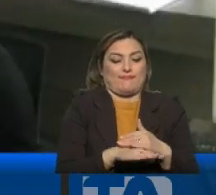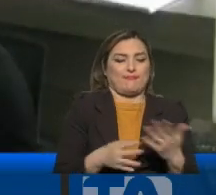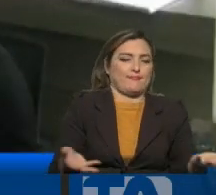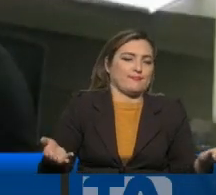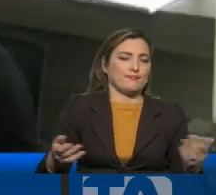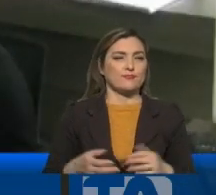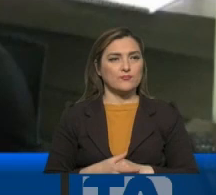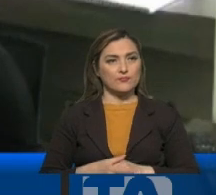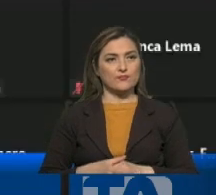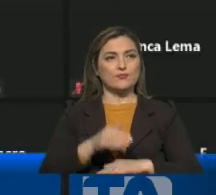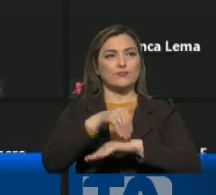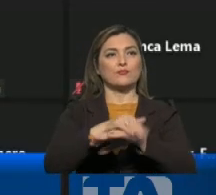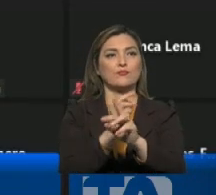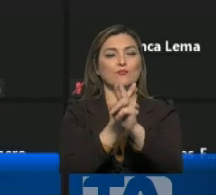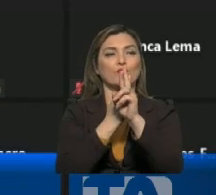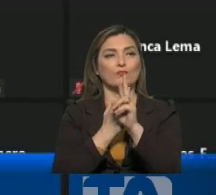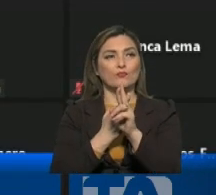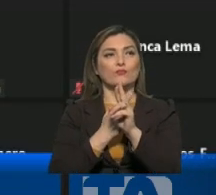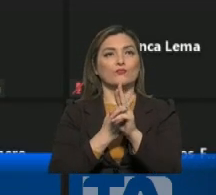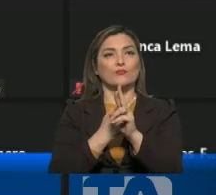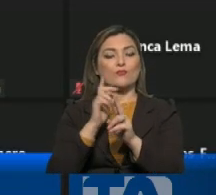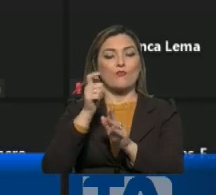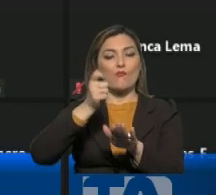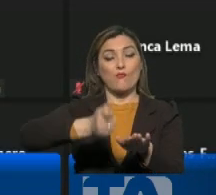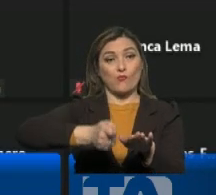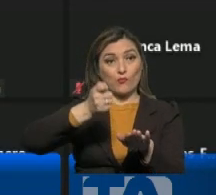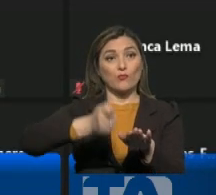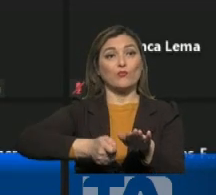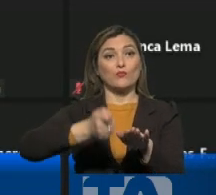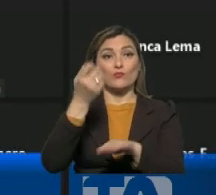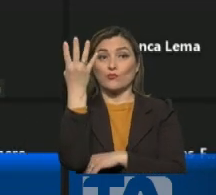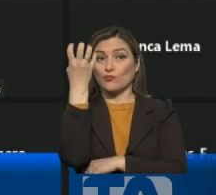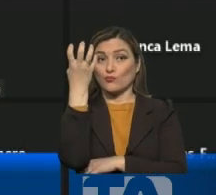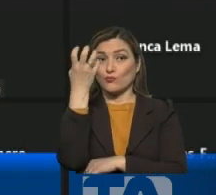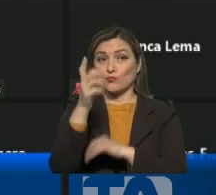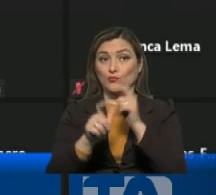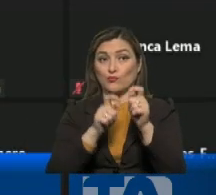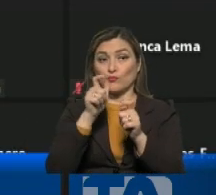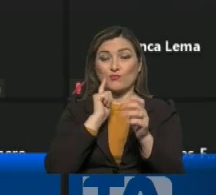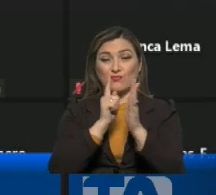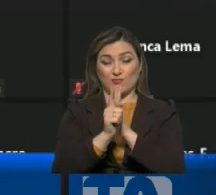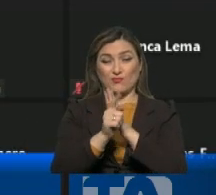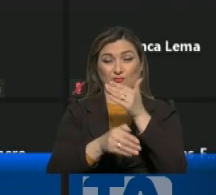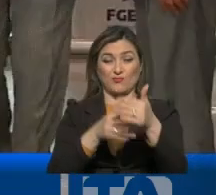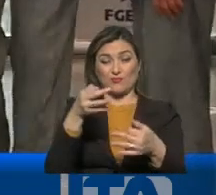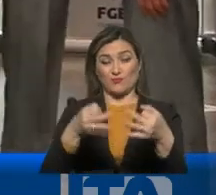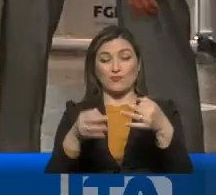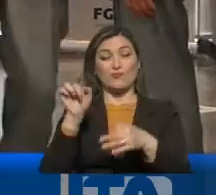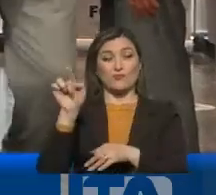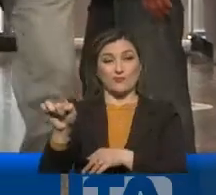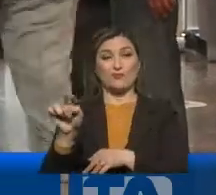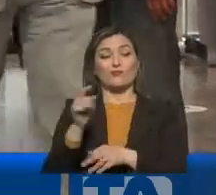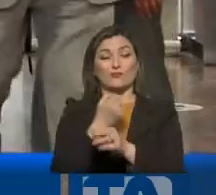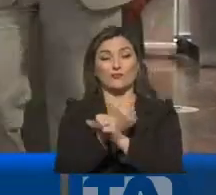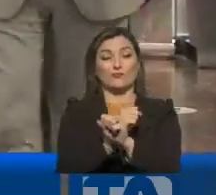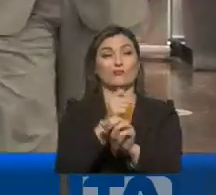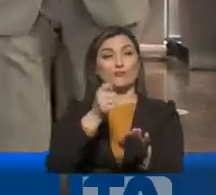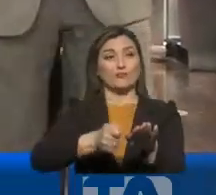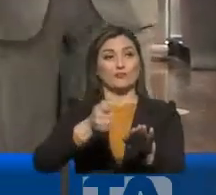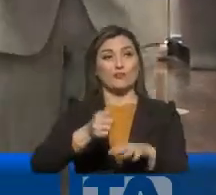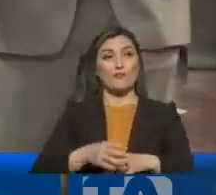la respuesta por parte de la defensa técnica de los 14 procesados en este caso insistimos de